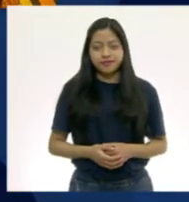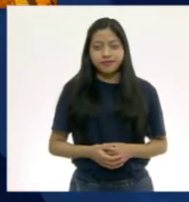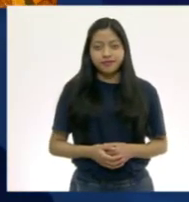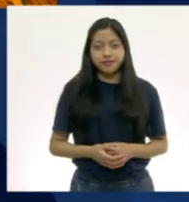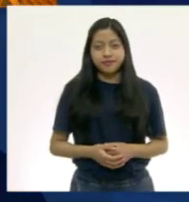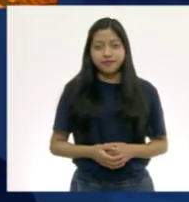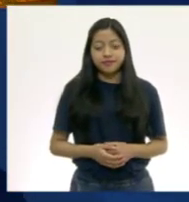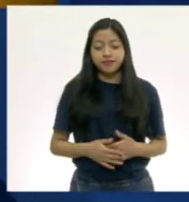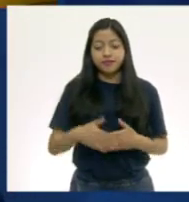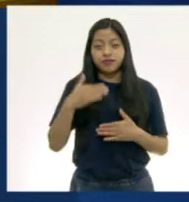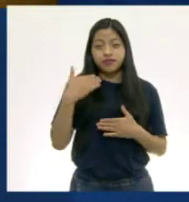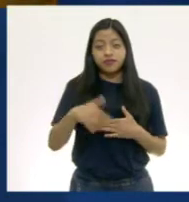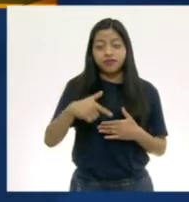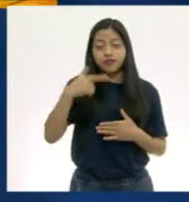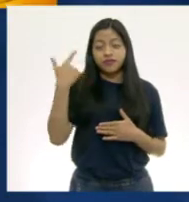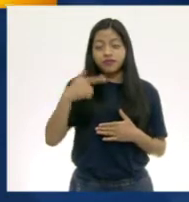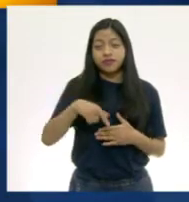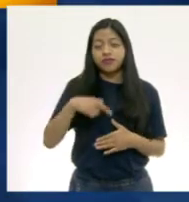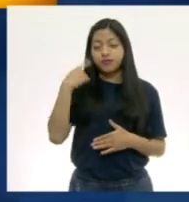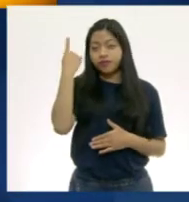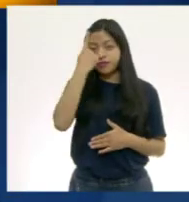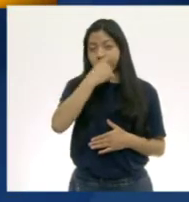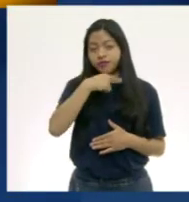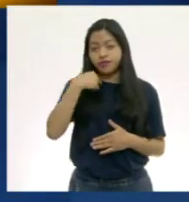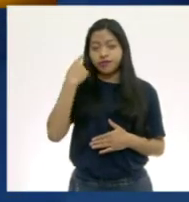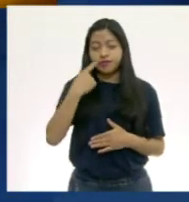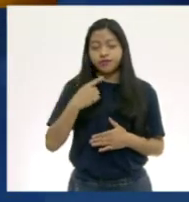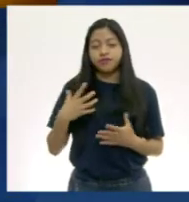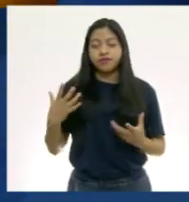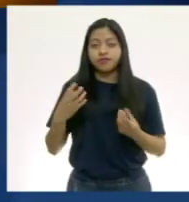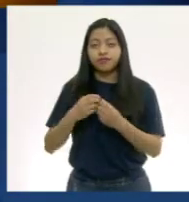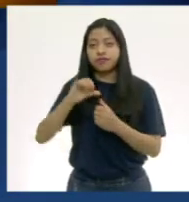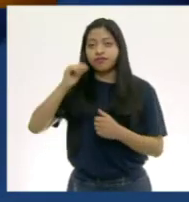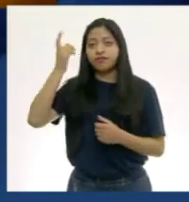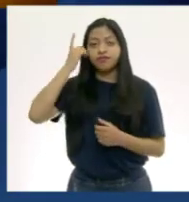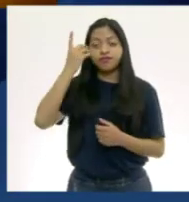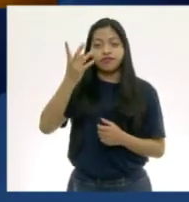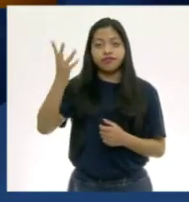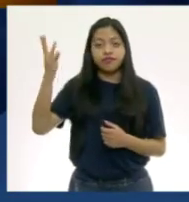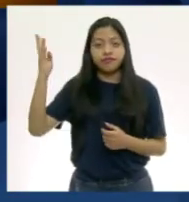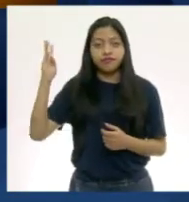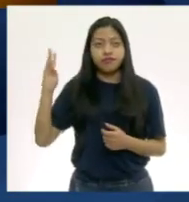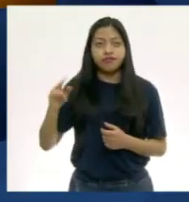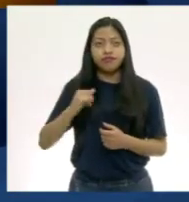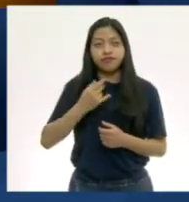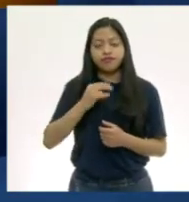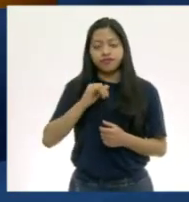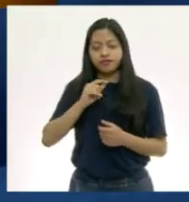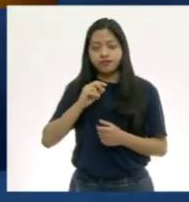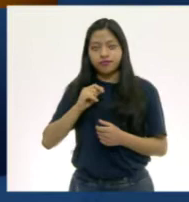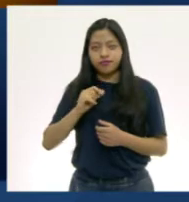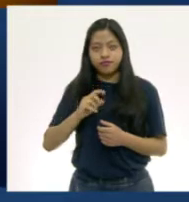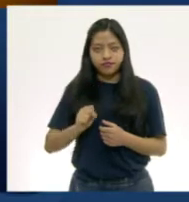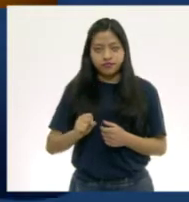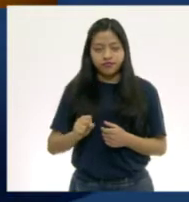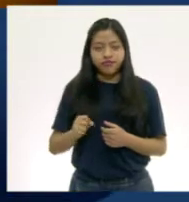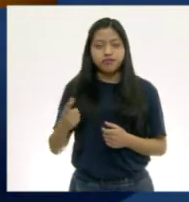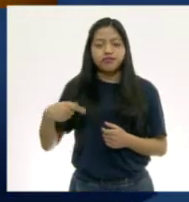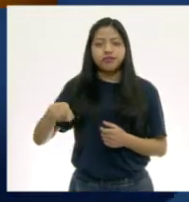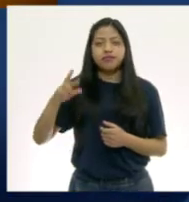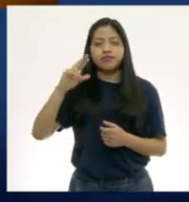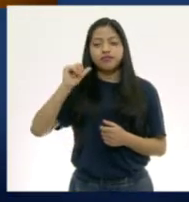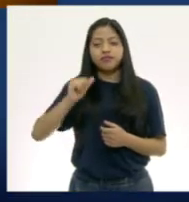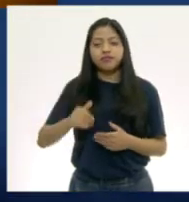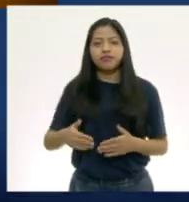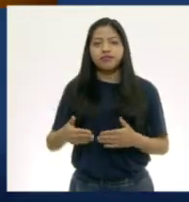Durante las 12 horas diurnas, acompañado por otros dioses y por los cinocéfalos que le alaban, Ra navega por la